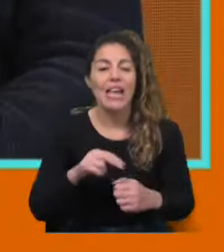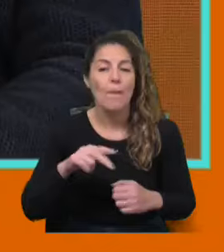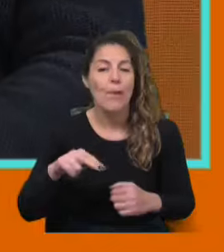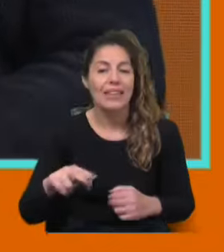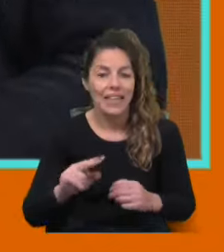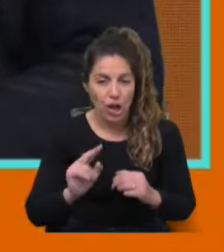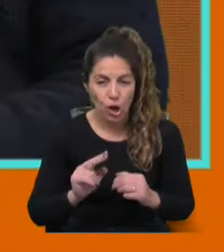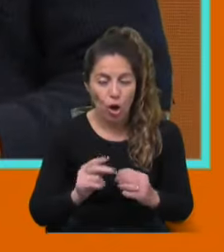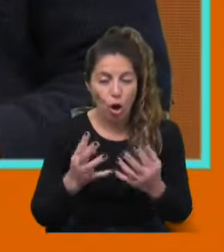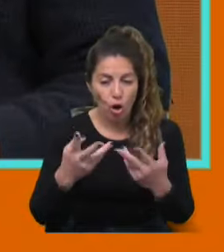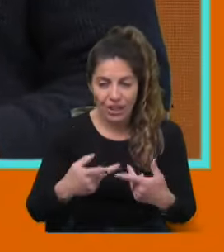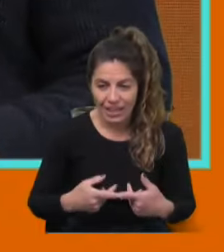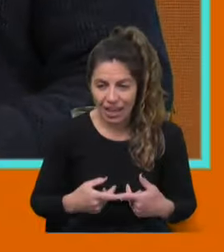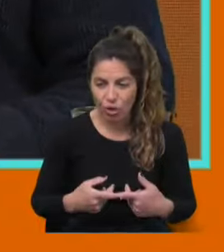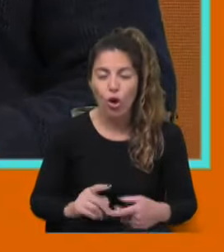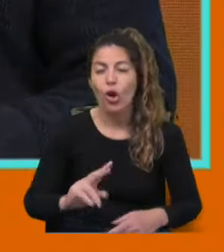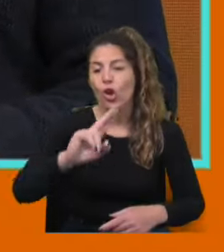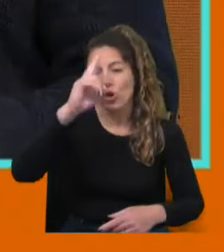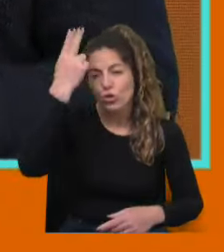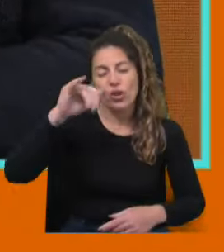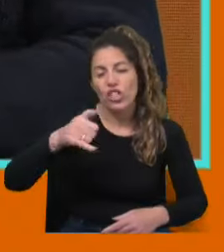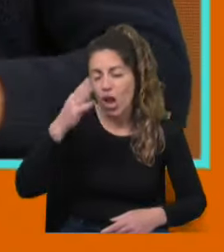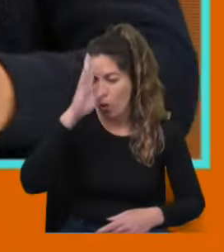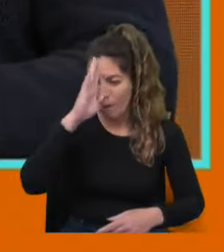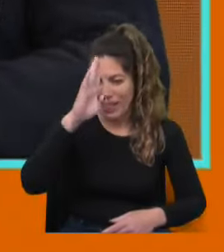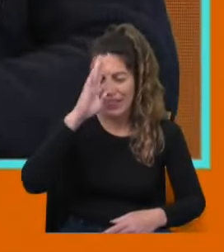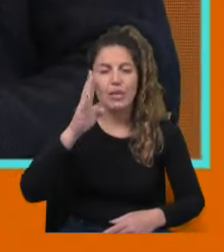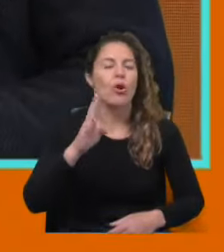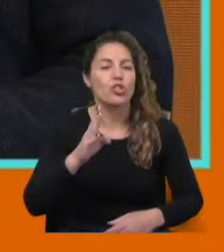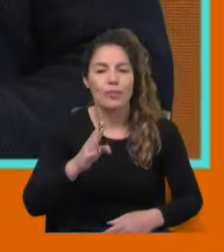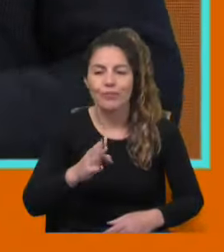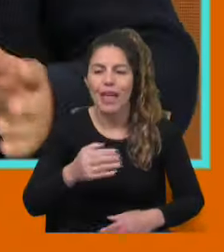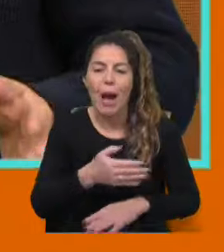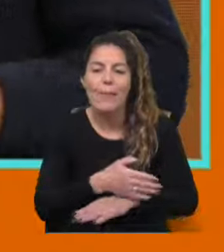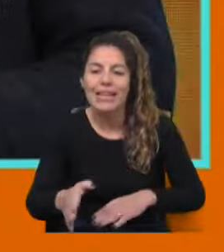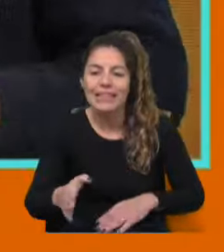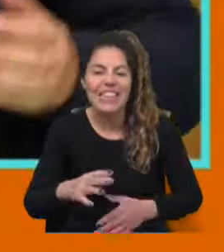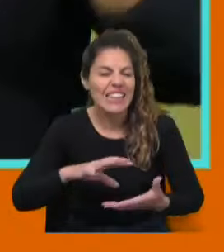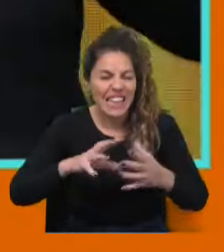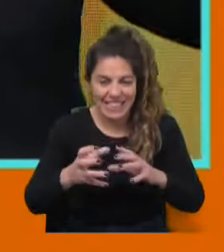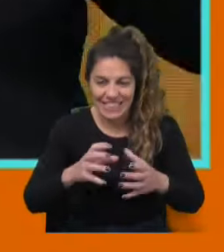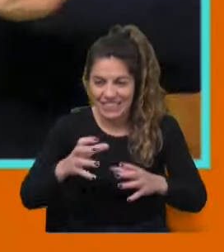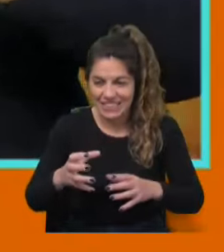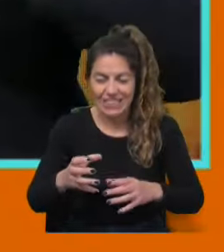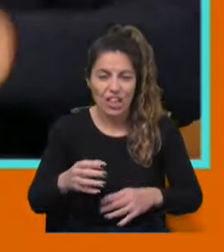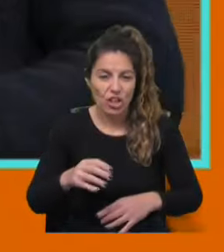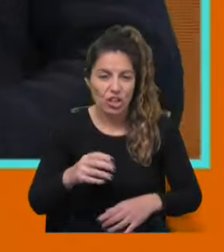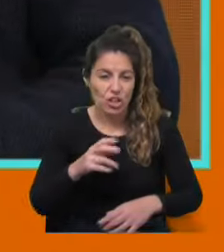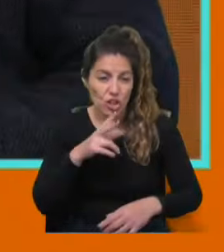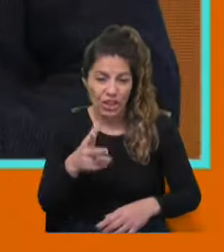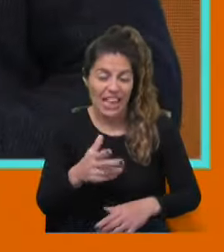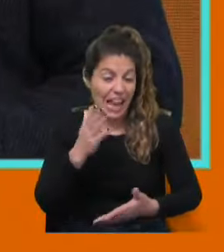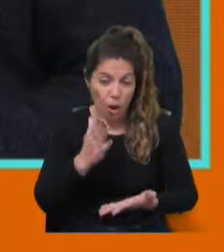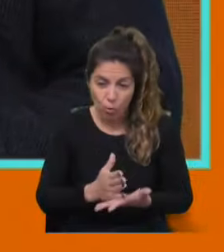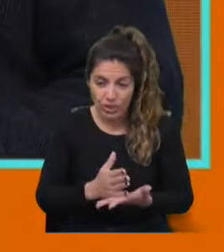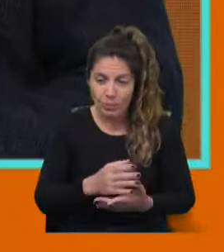ordenado? Los uruguayos ya lo aprendimos a partir de crisis tras crisis, ¿verdad? Yo diría la